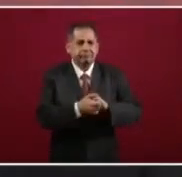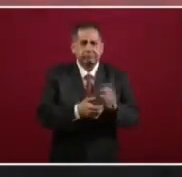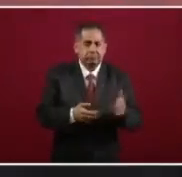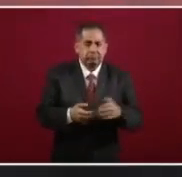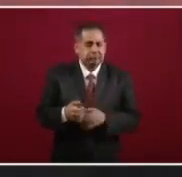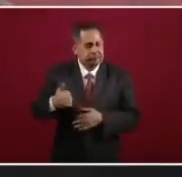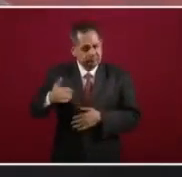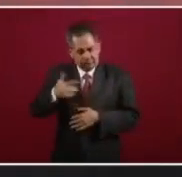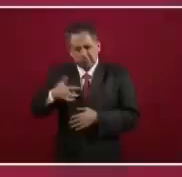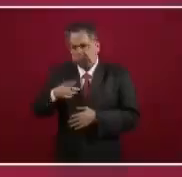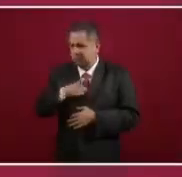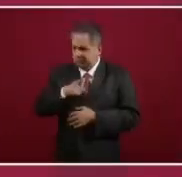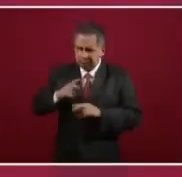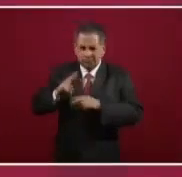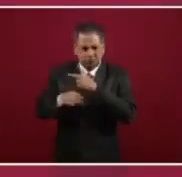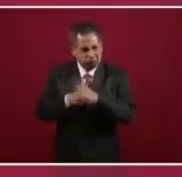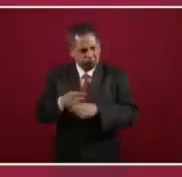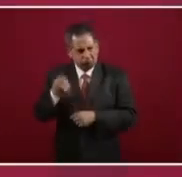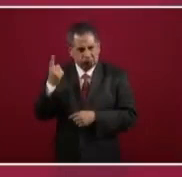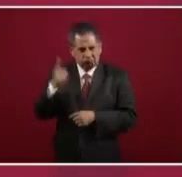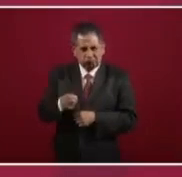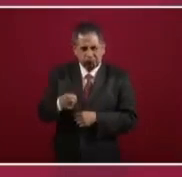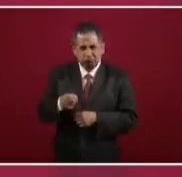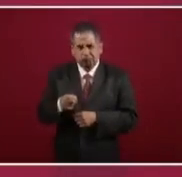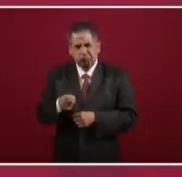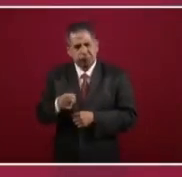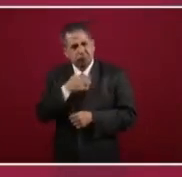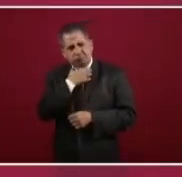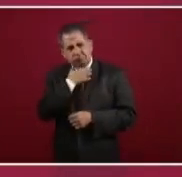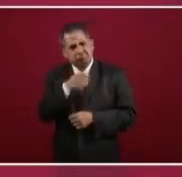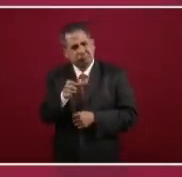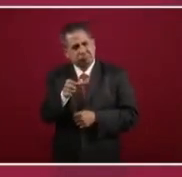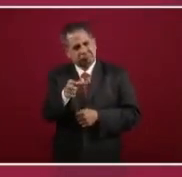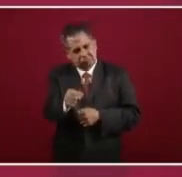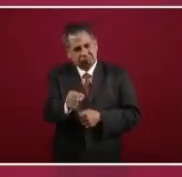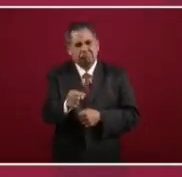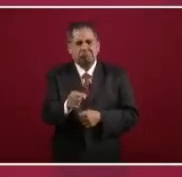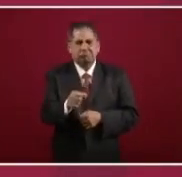yo siento que hay que resolverlas con apretones de pescuezo